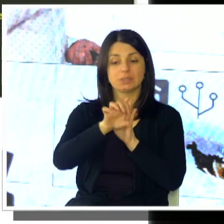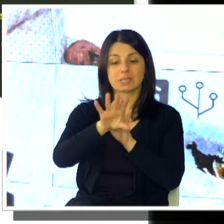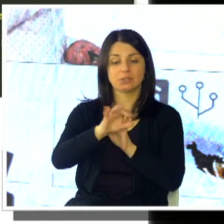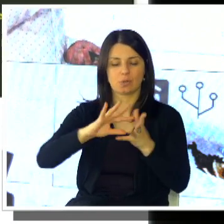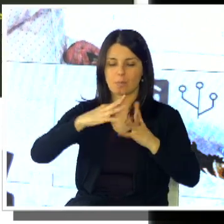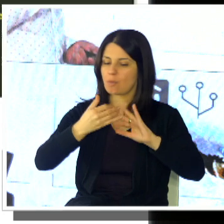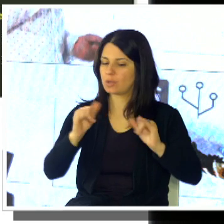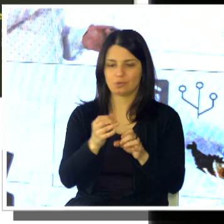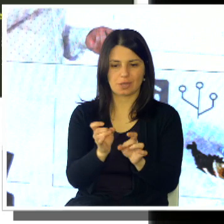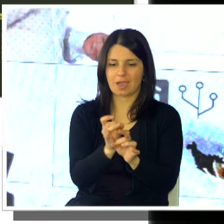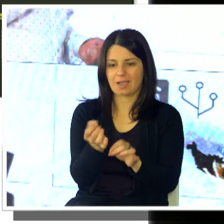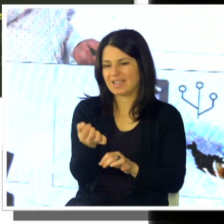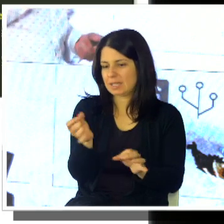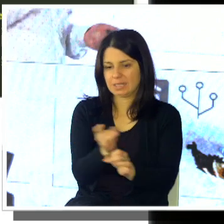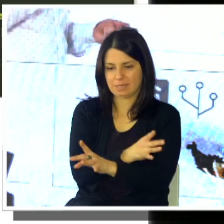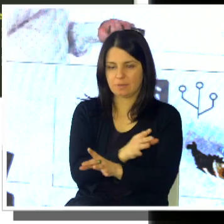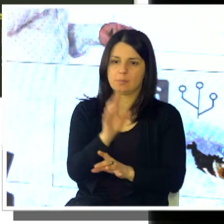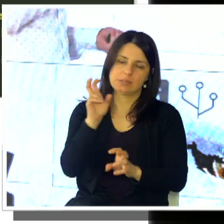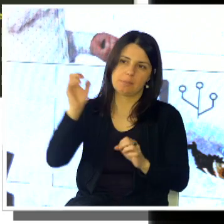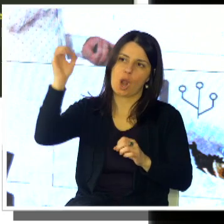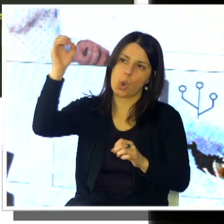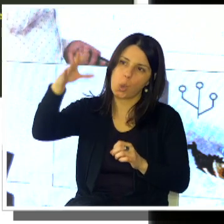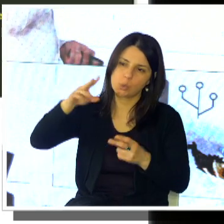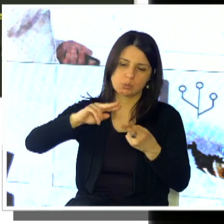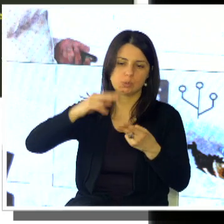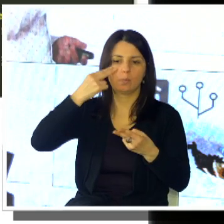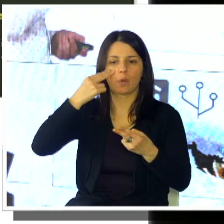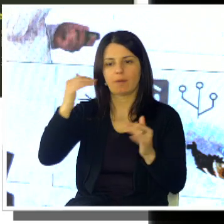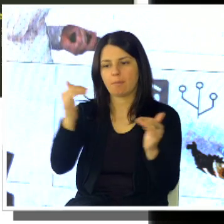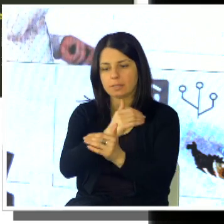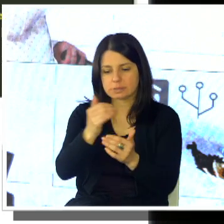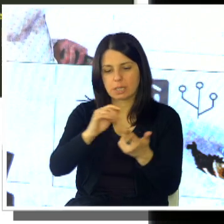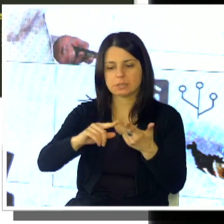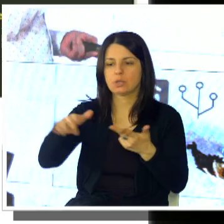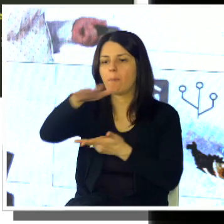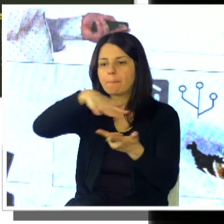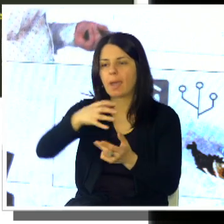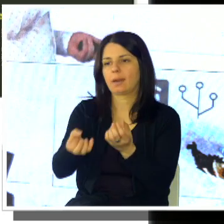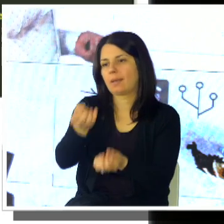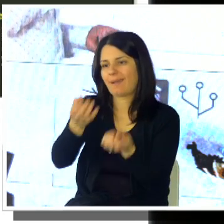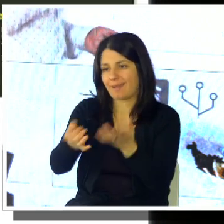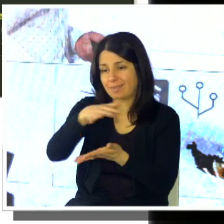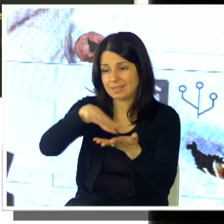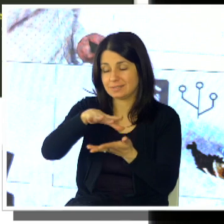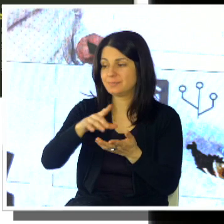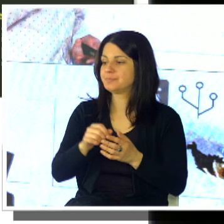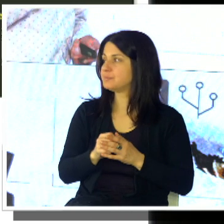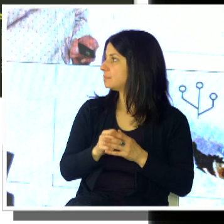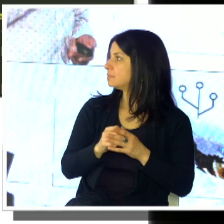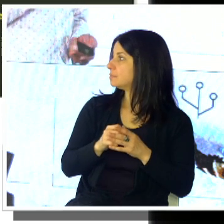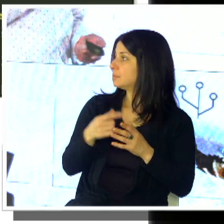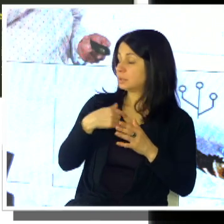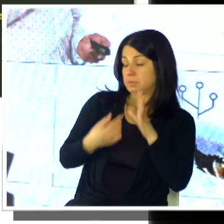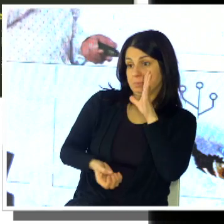modelos predefinidos, para luminarias, para problemas de tráfico, para parques y jardines, etc. Y uno termina creando